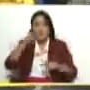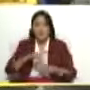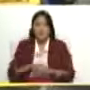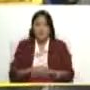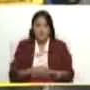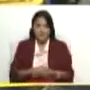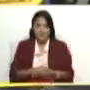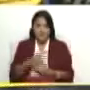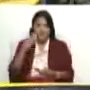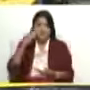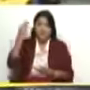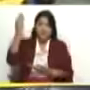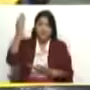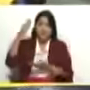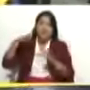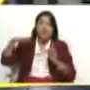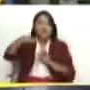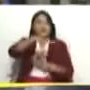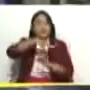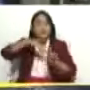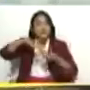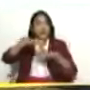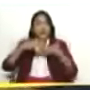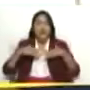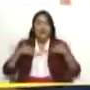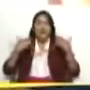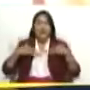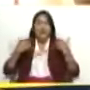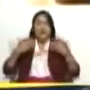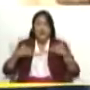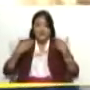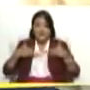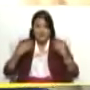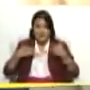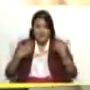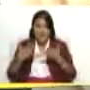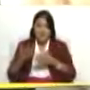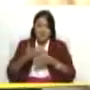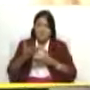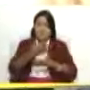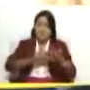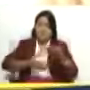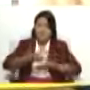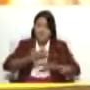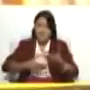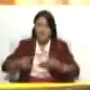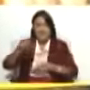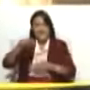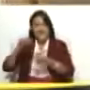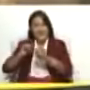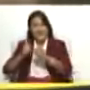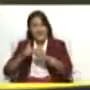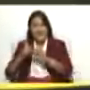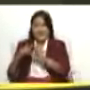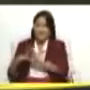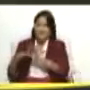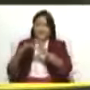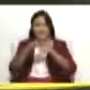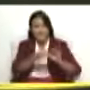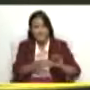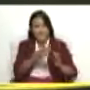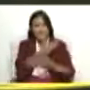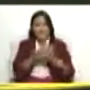V allí este ambiente de júbilo este ambiente de cordialidad que los atletas venezolanos le